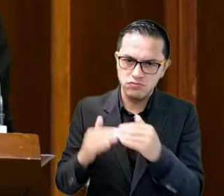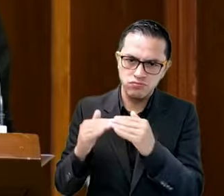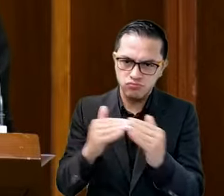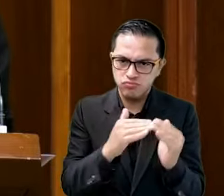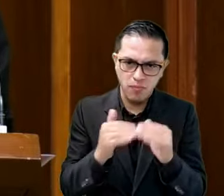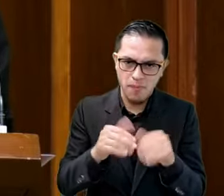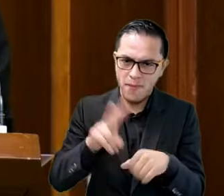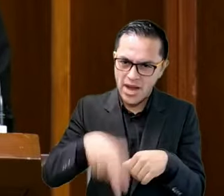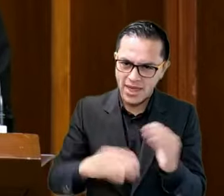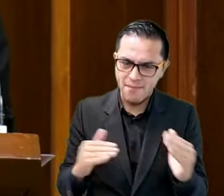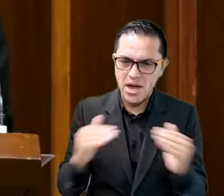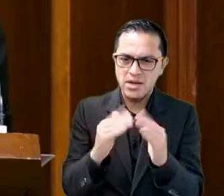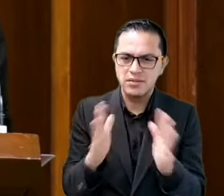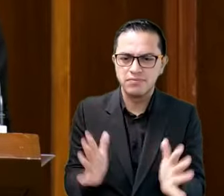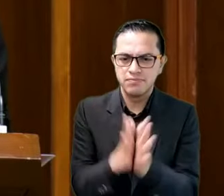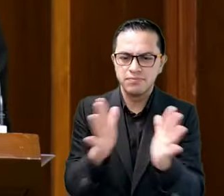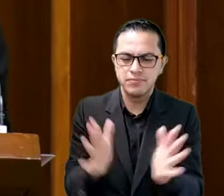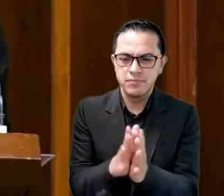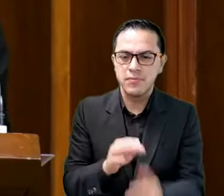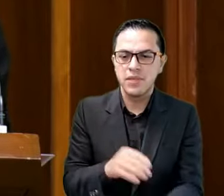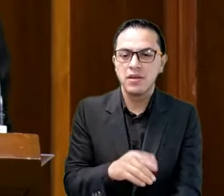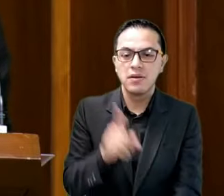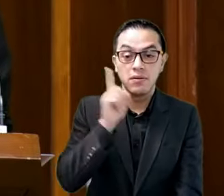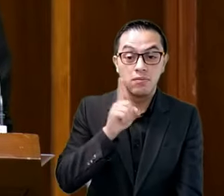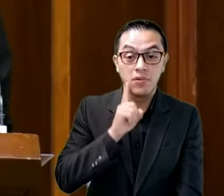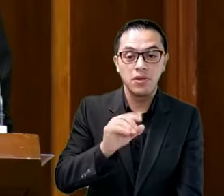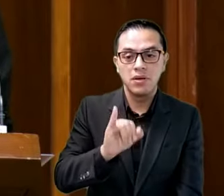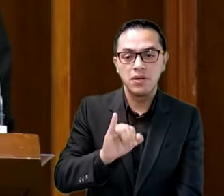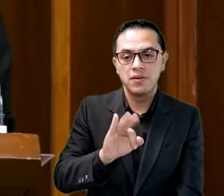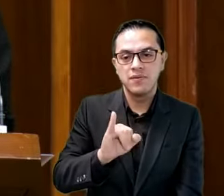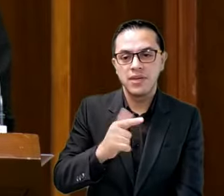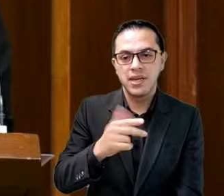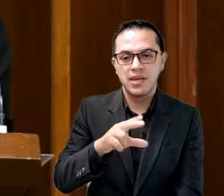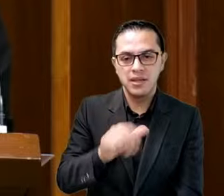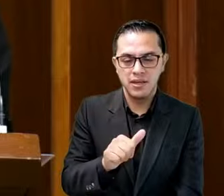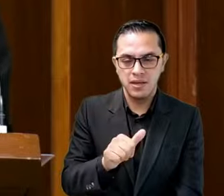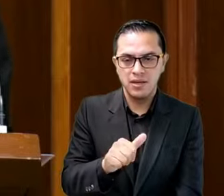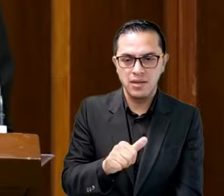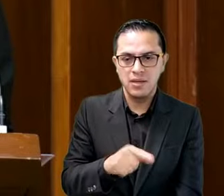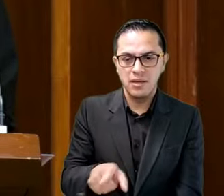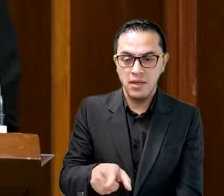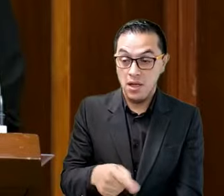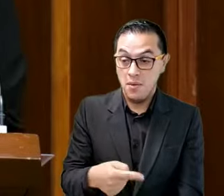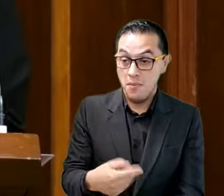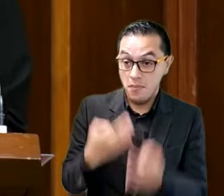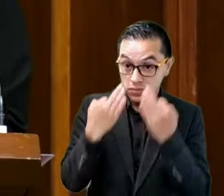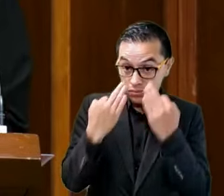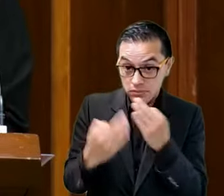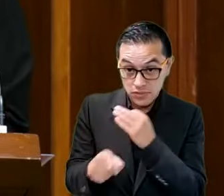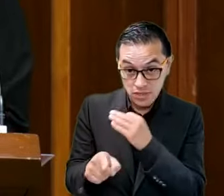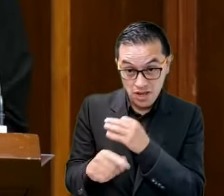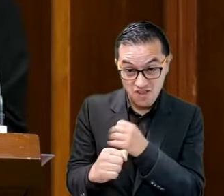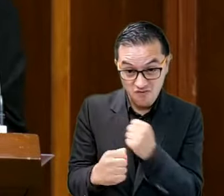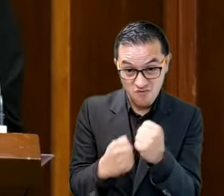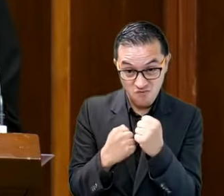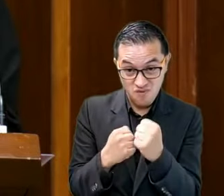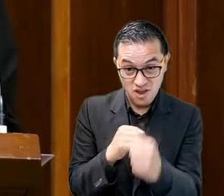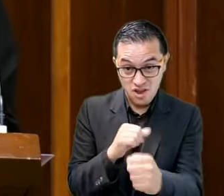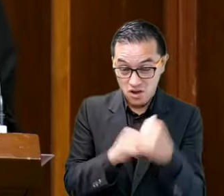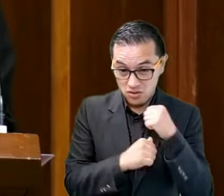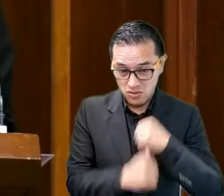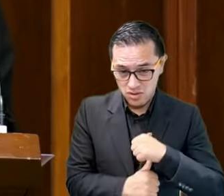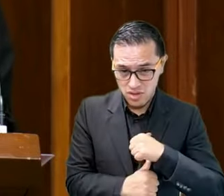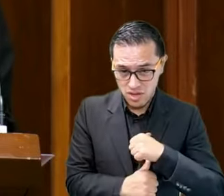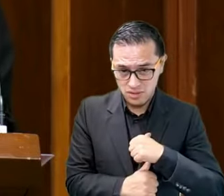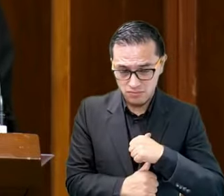democrático y fenia Martínez nos mostró que el poder solo tiene sentido si se ejerce para